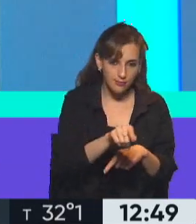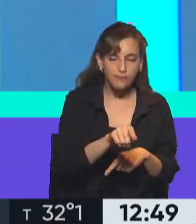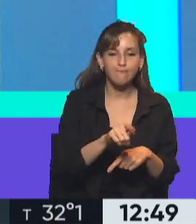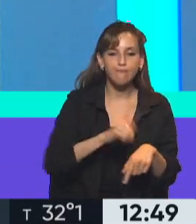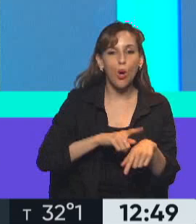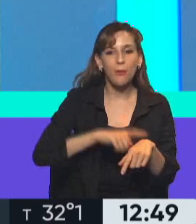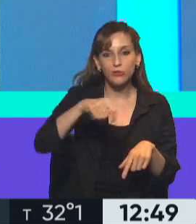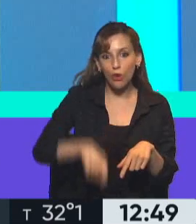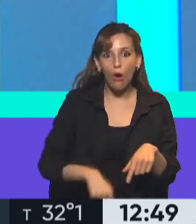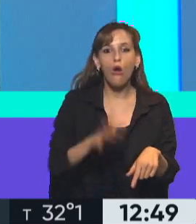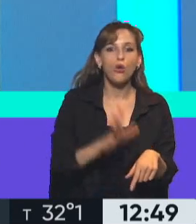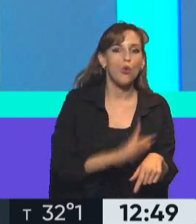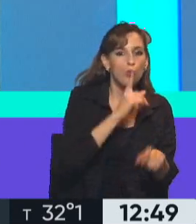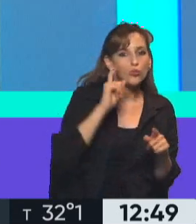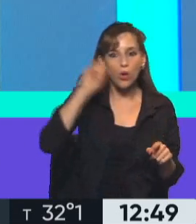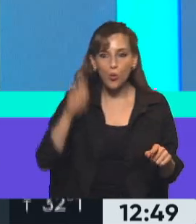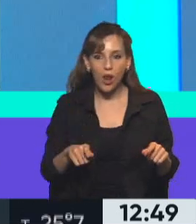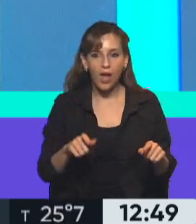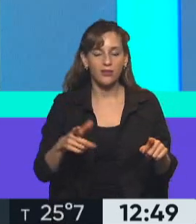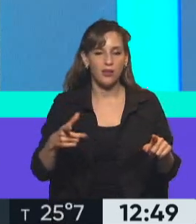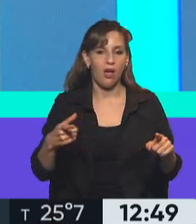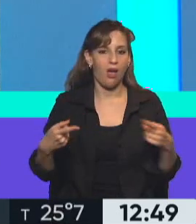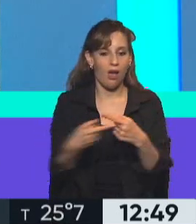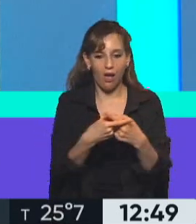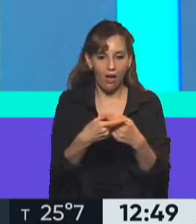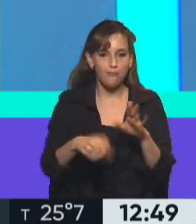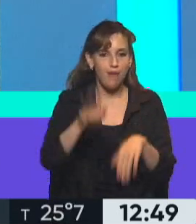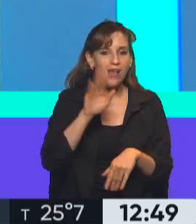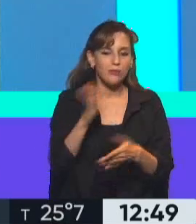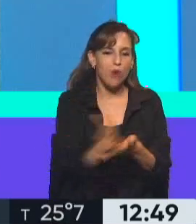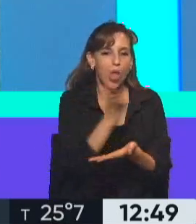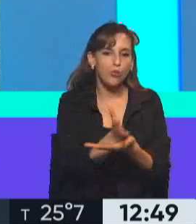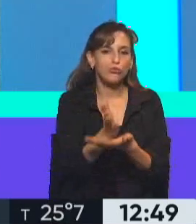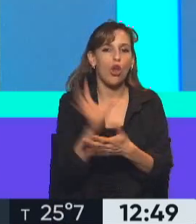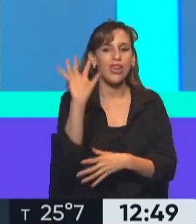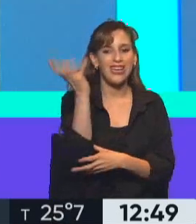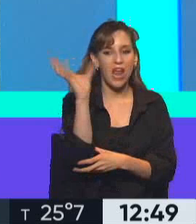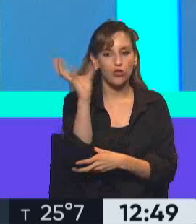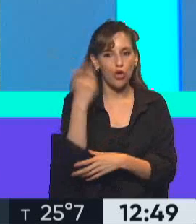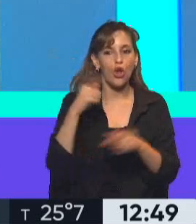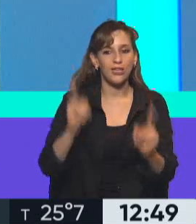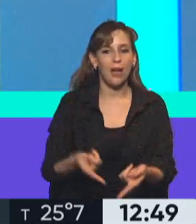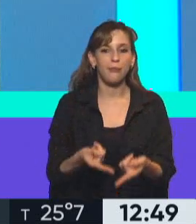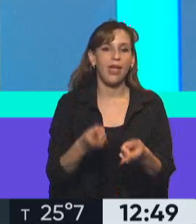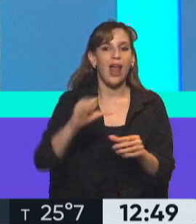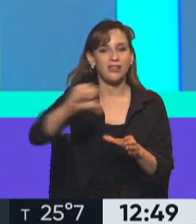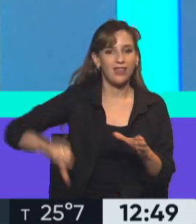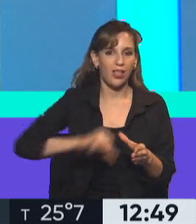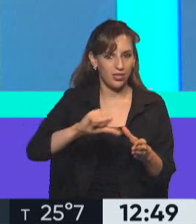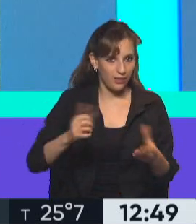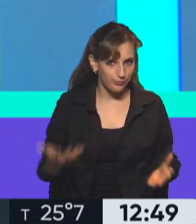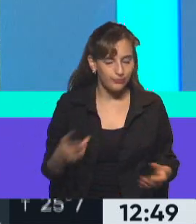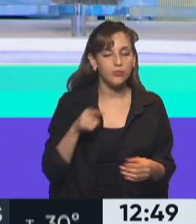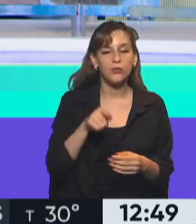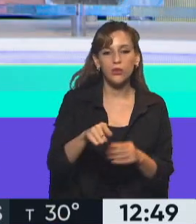tensión ahora entre Rusia y Ucrania está marcada por una producción muy grande de girasol y derivados, o sea, aceite. Y entonces, en ese